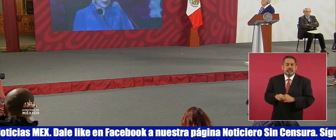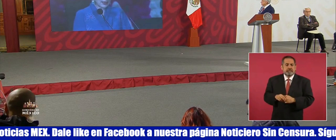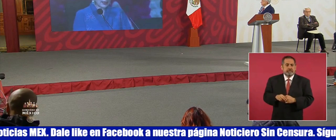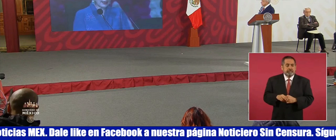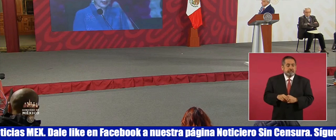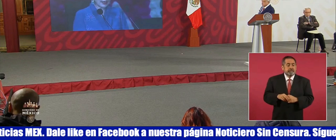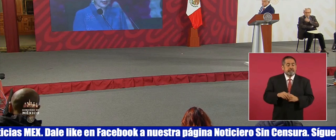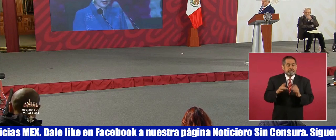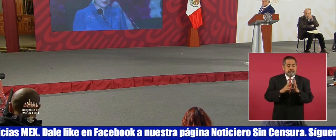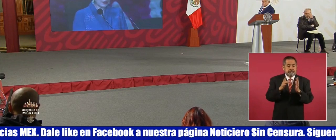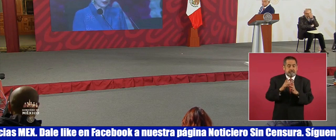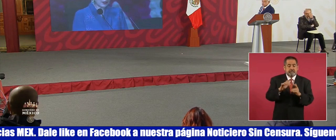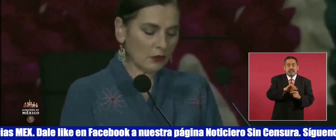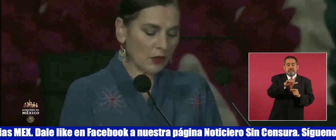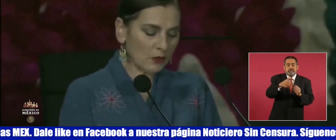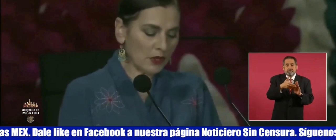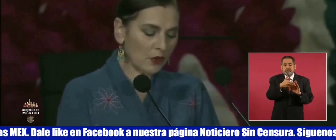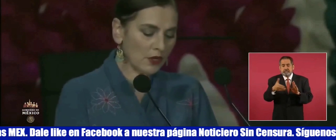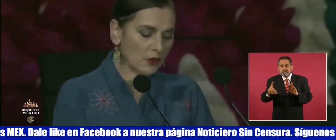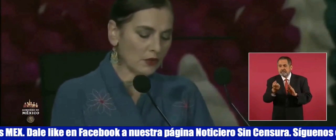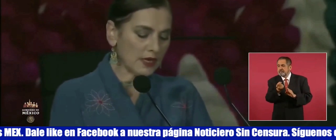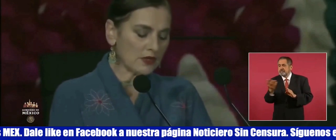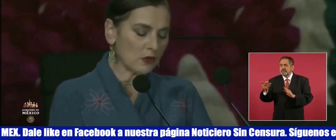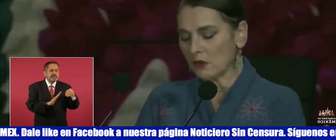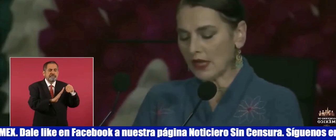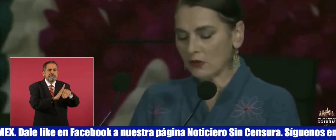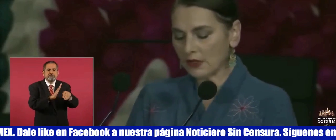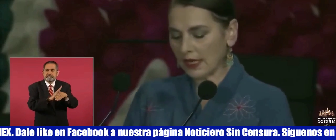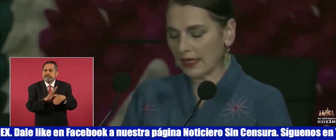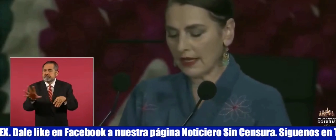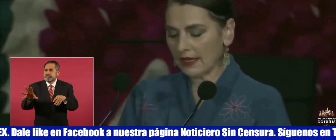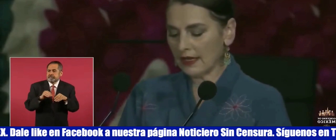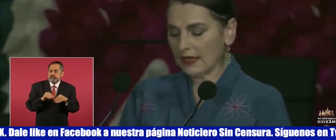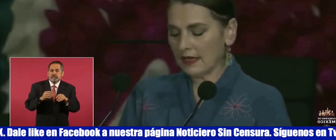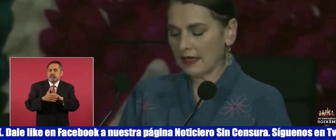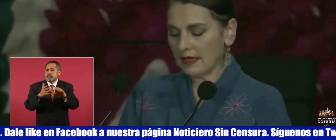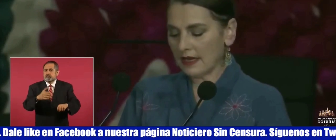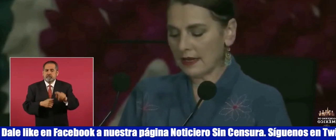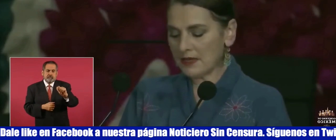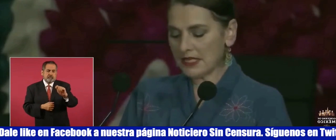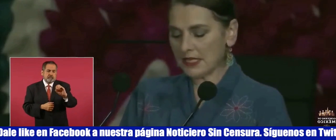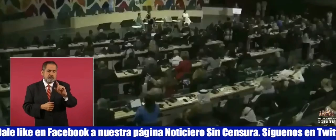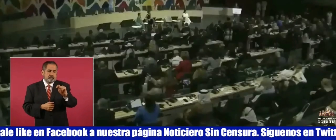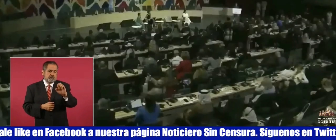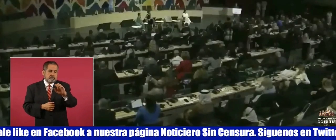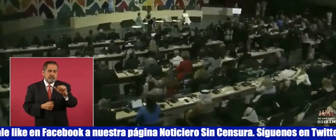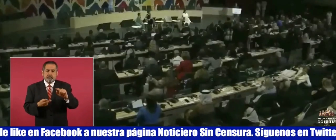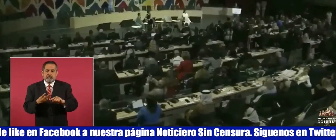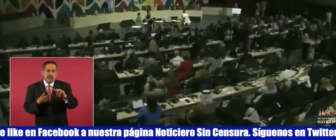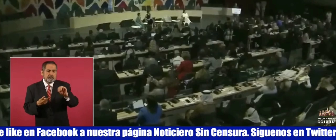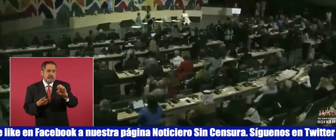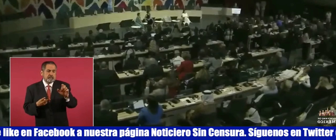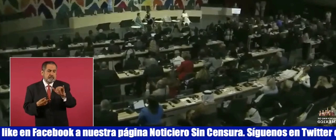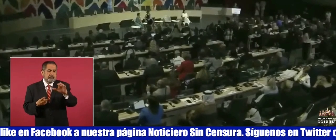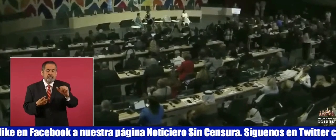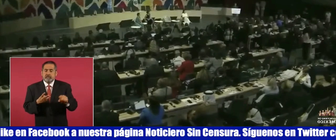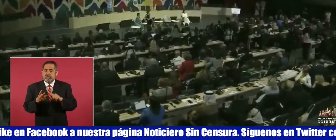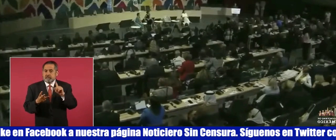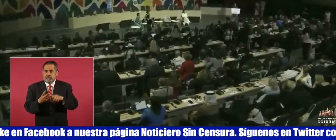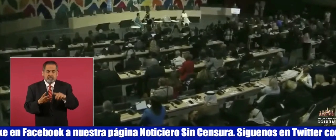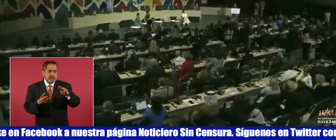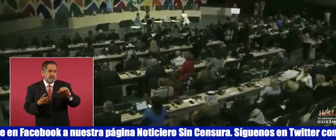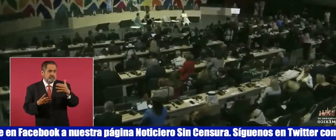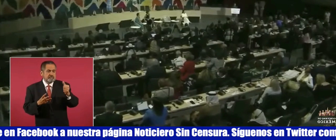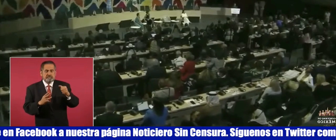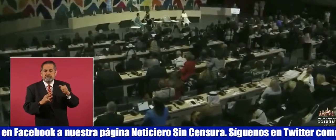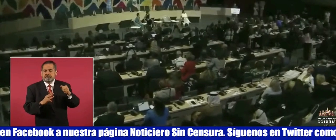algunas de ellas decayeron y tomaron vigor en otras como la tolteca, la mexica y el esplendor maya.